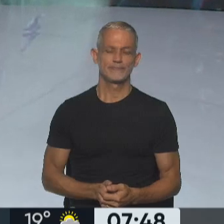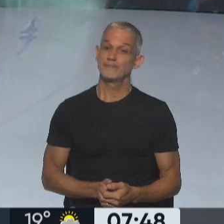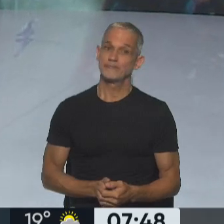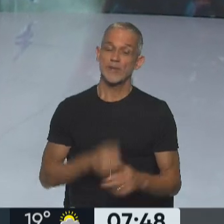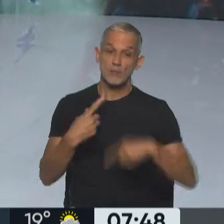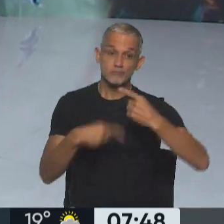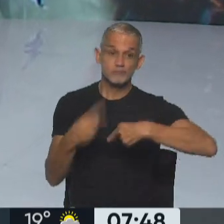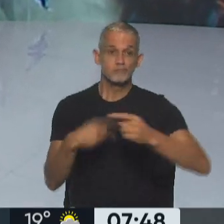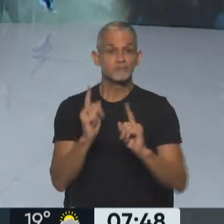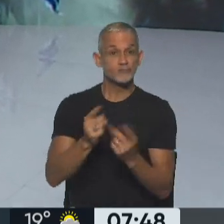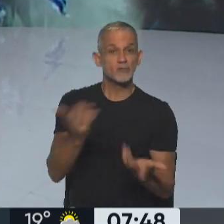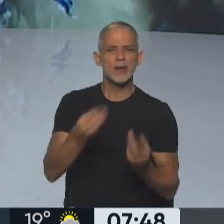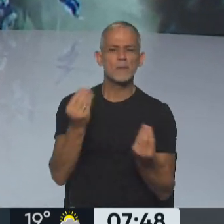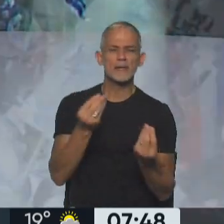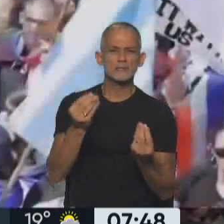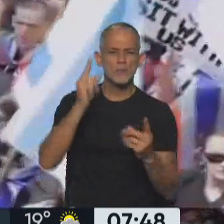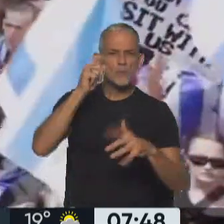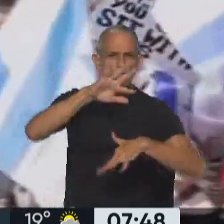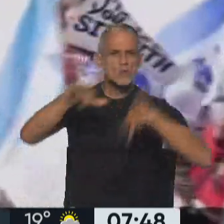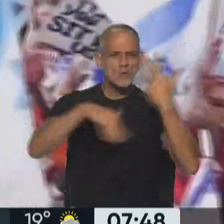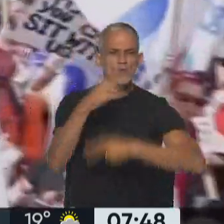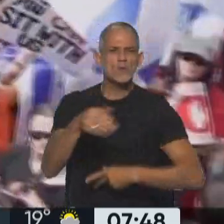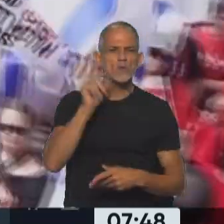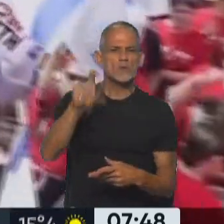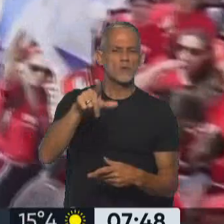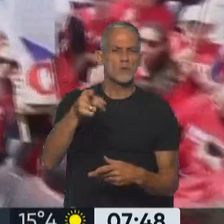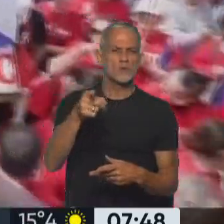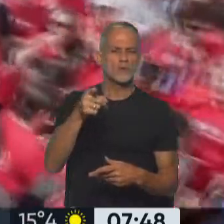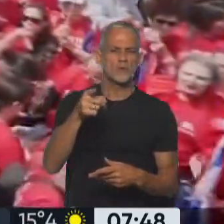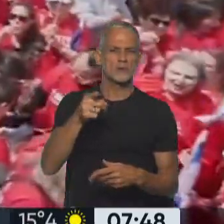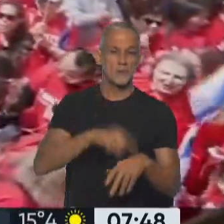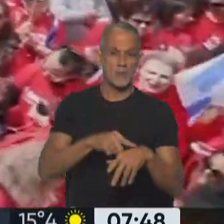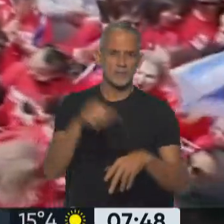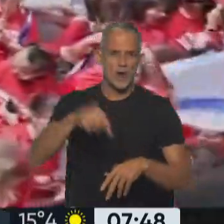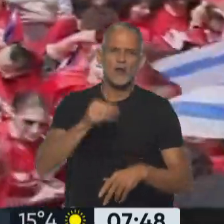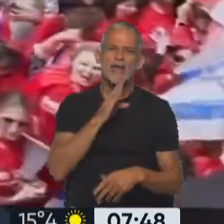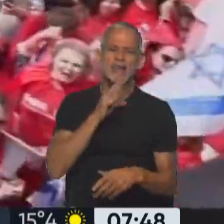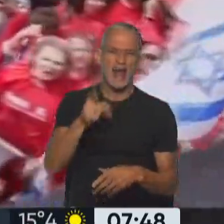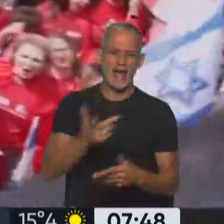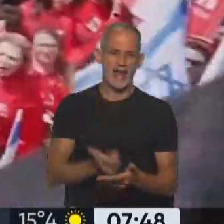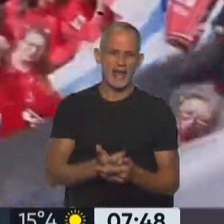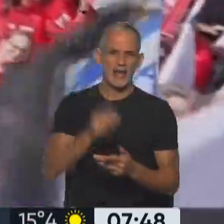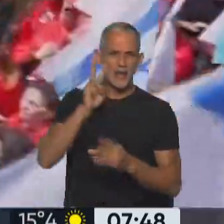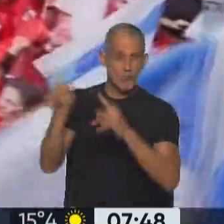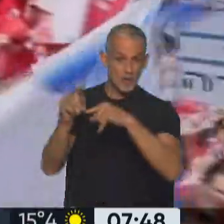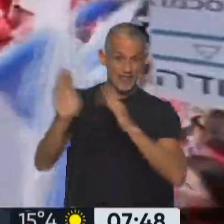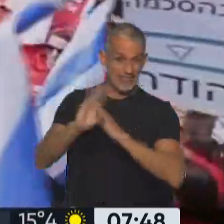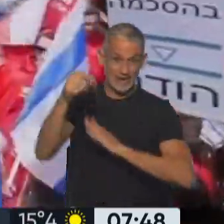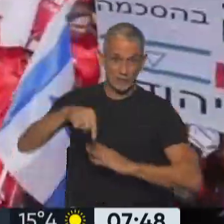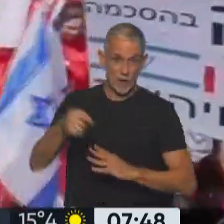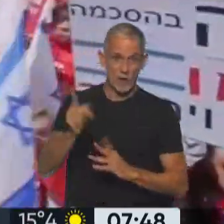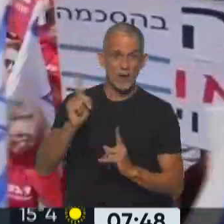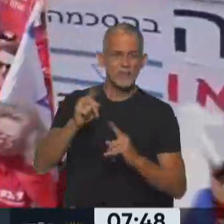Y seguimos actualizando la crisis que está sucediendo en estos momentos en Israel. Vemos imágenes en vivo de